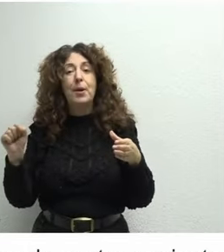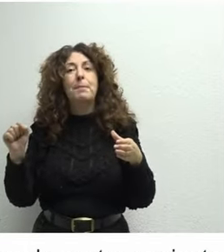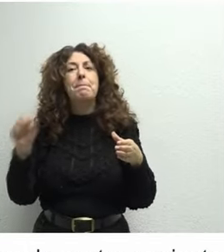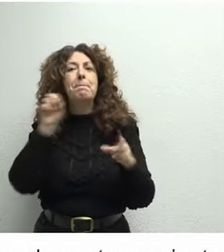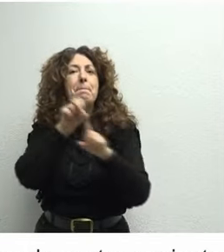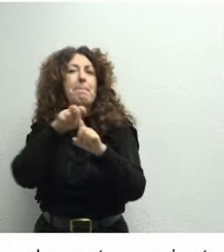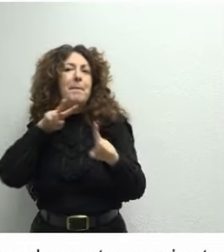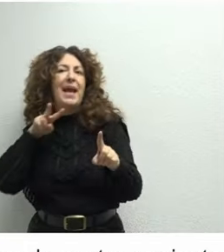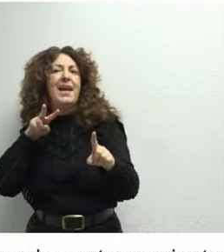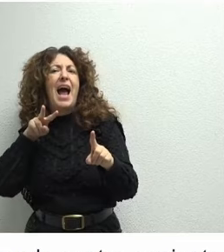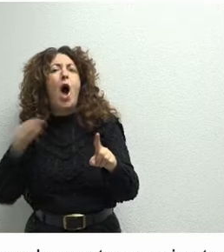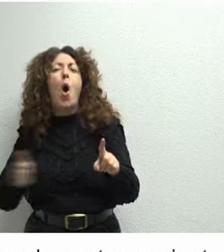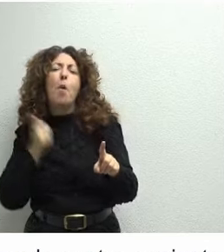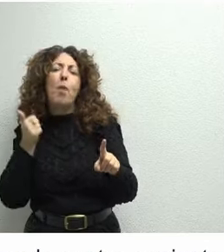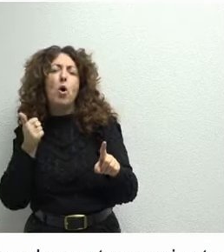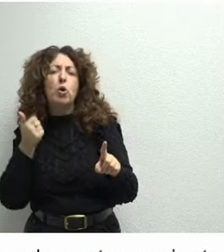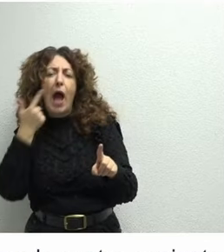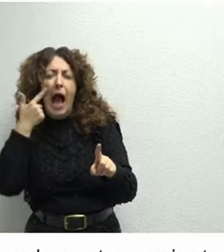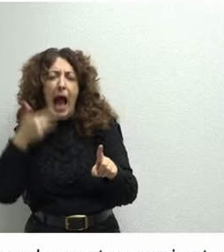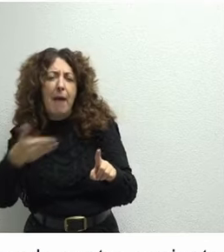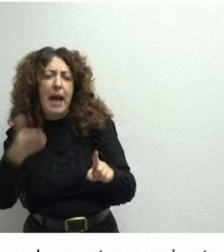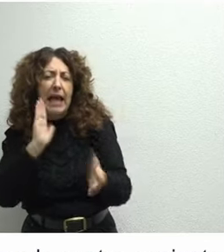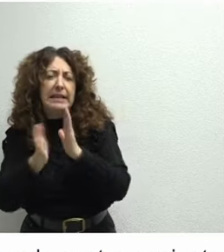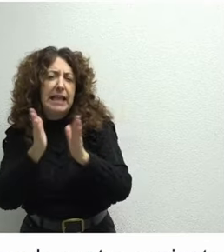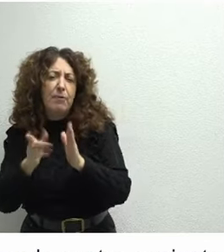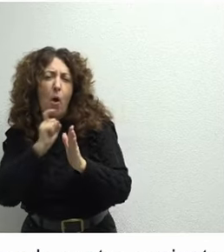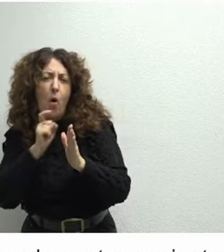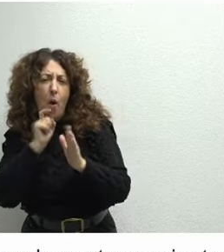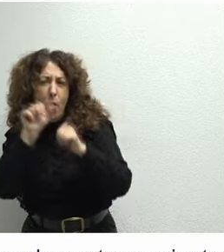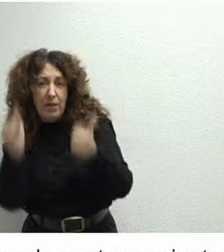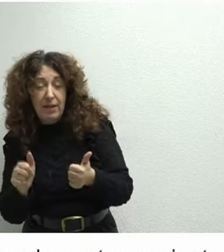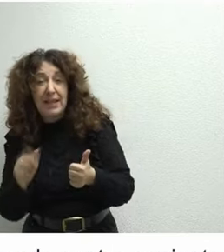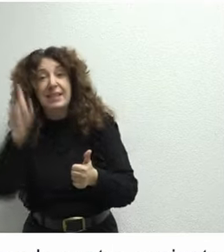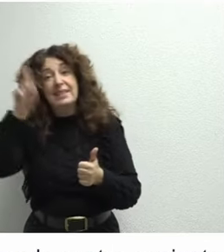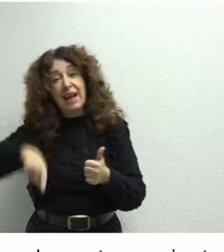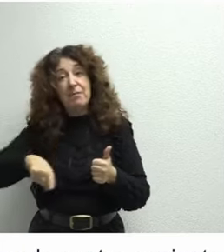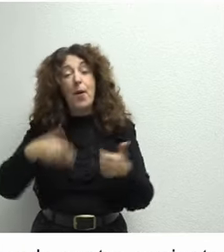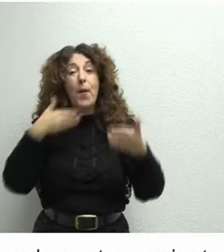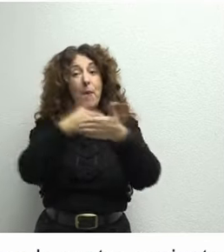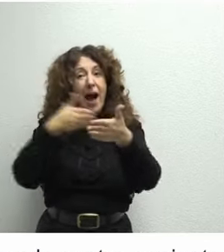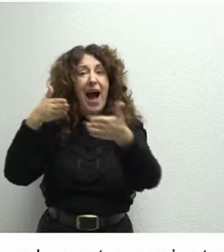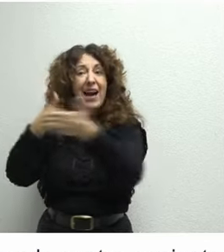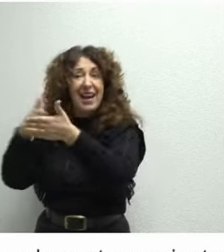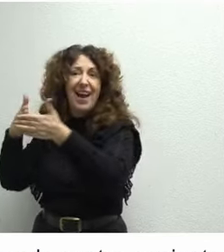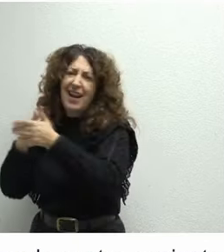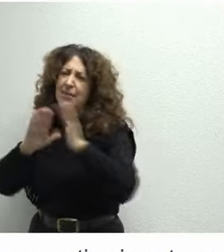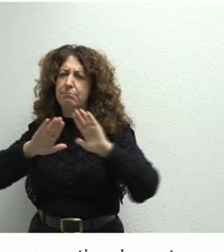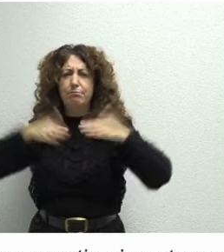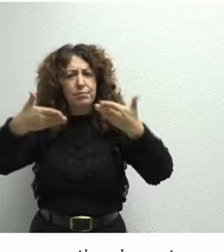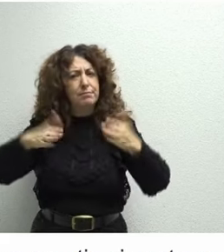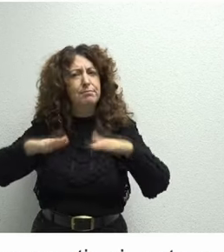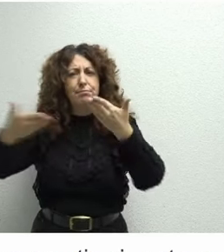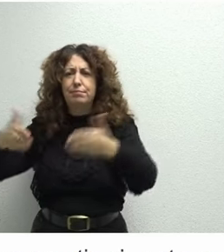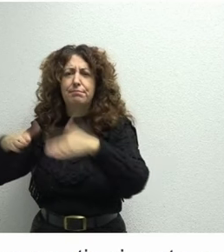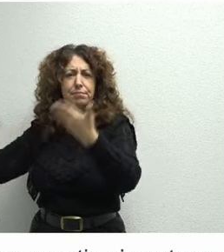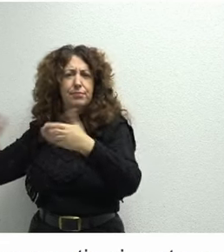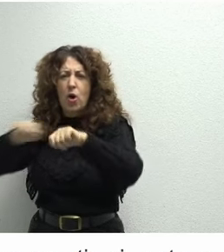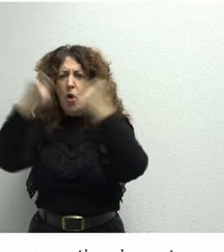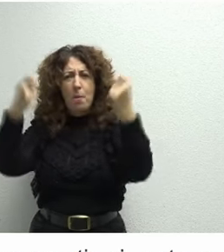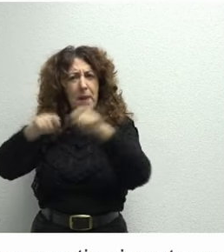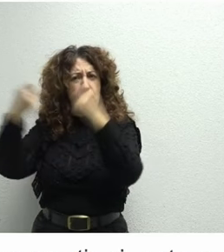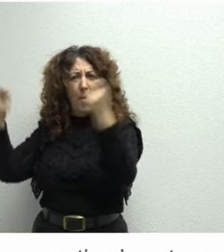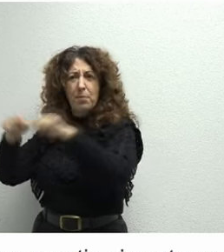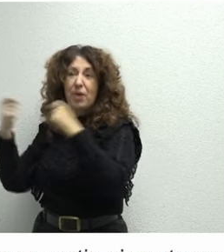oportunidades de intervención rompiendo con muchas de las barreras que nos encontramos es la única manera de quizás